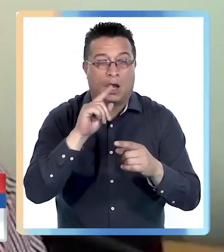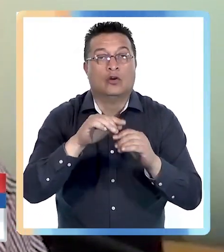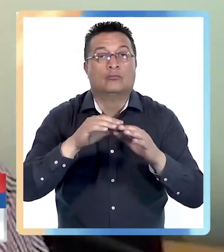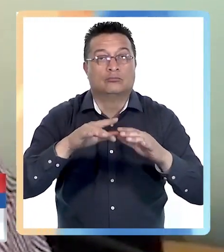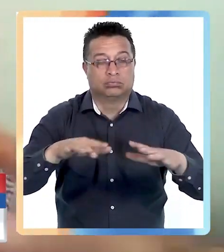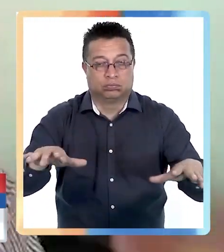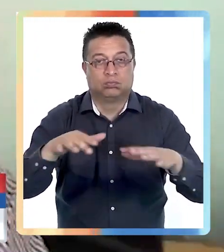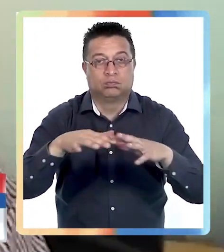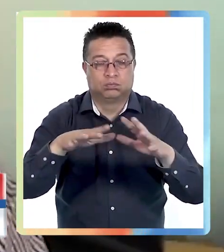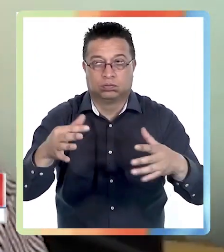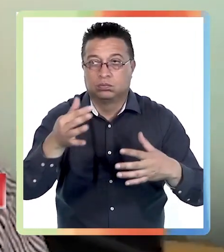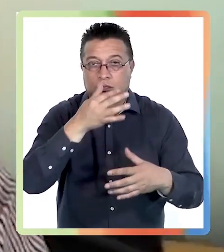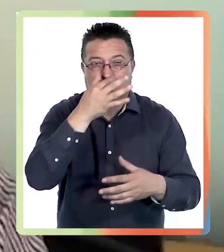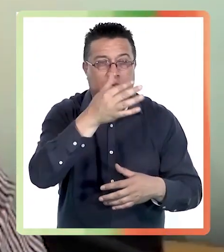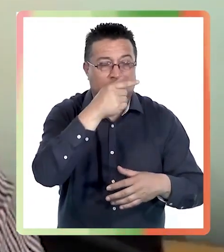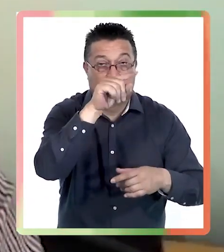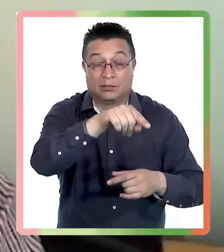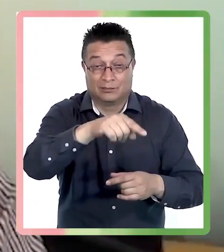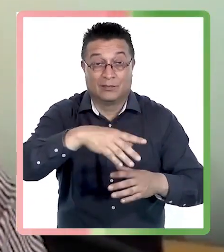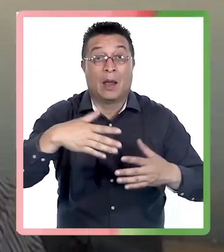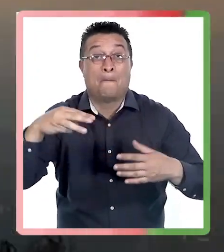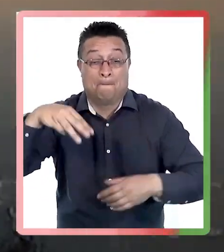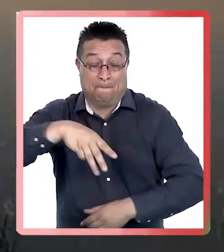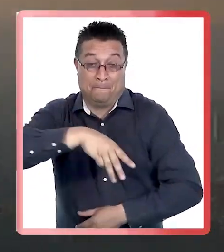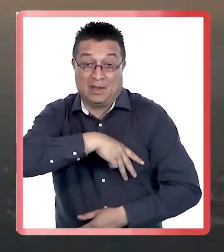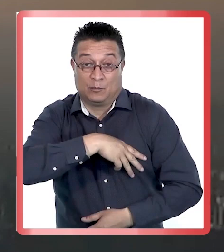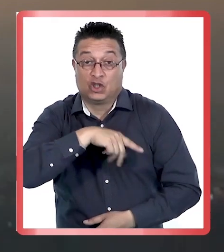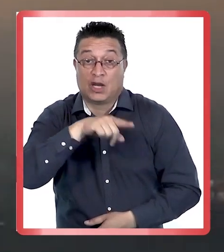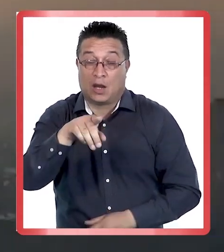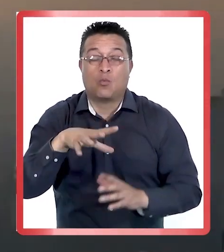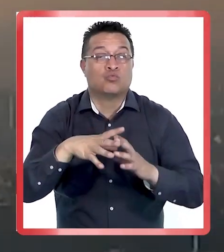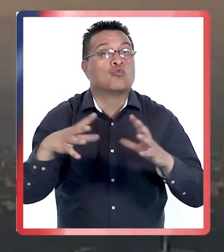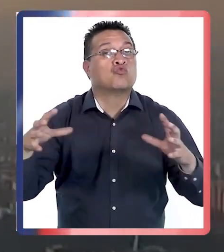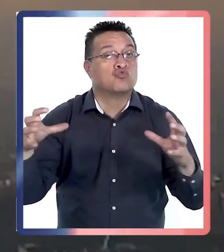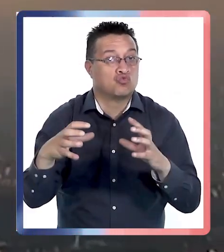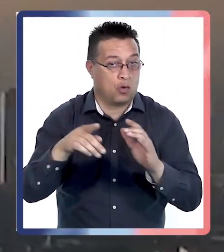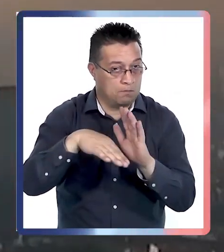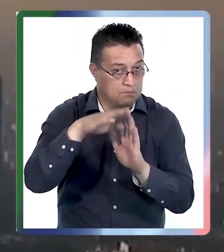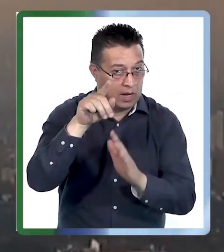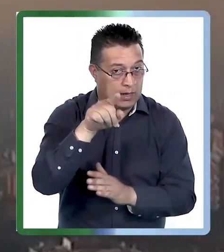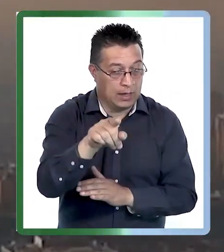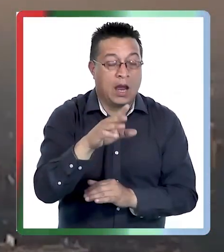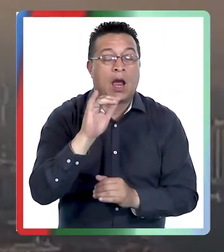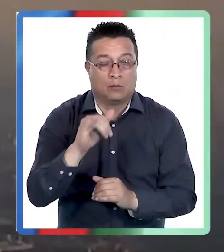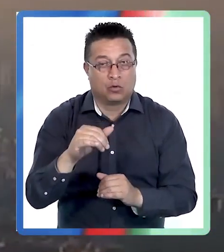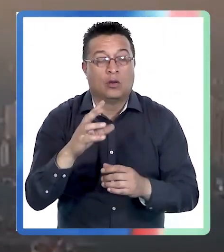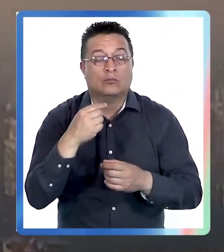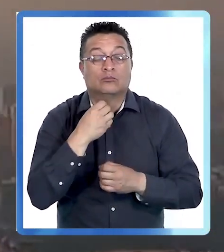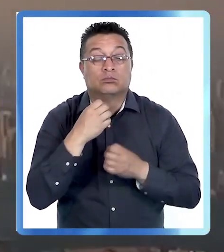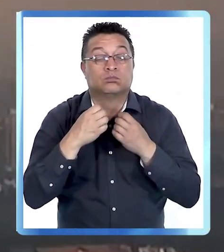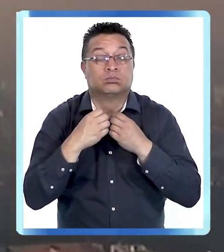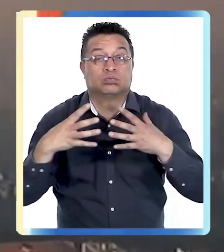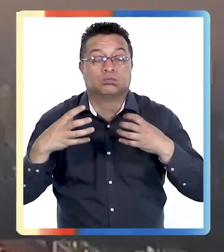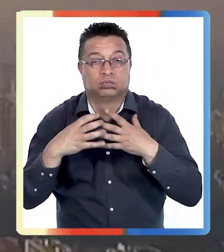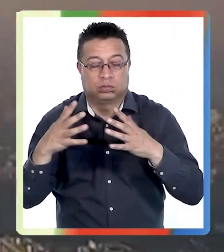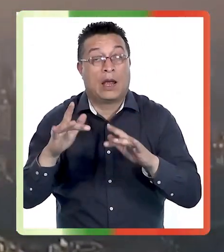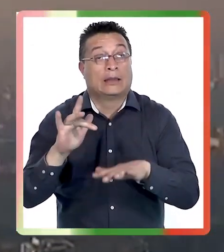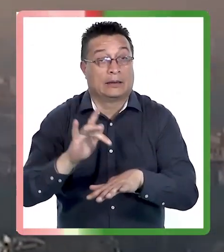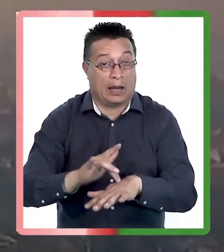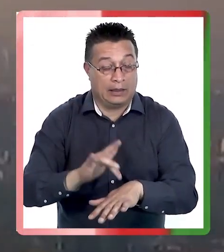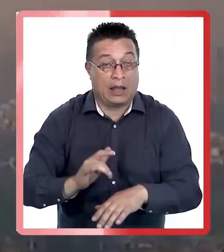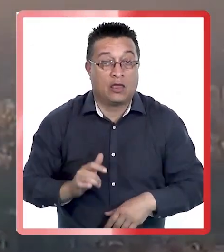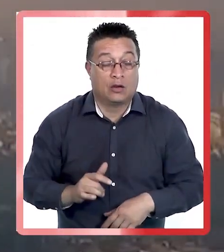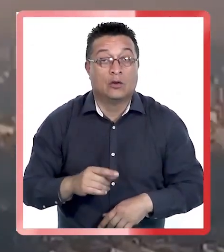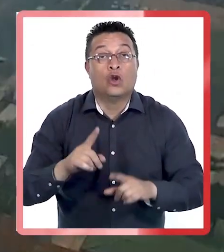andan ventilando la atmósfera de la región metropolitana son muy altos y pueden inducir un proceso inflamatorio